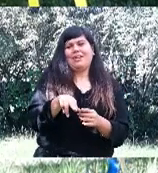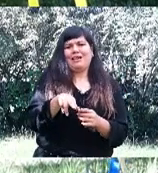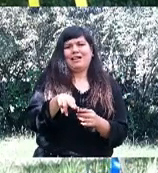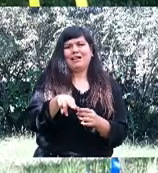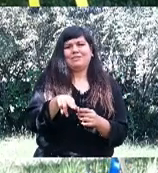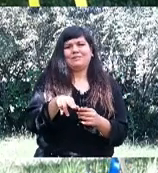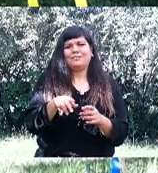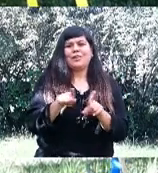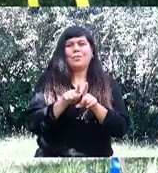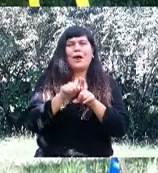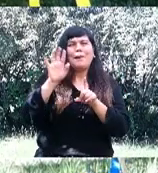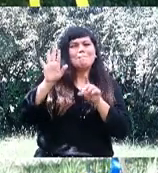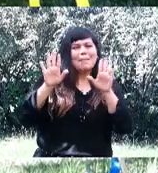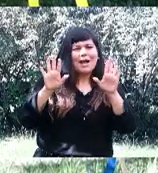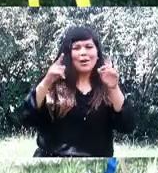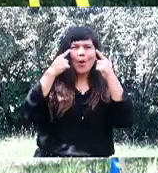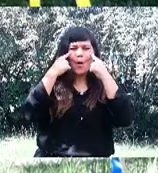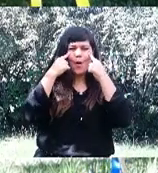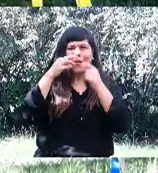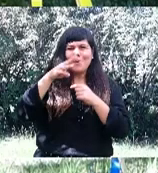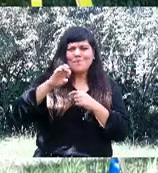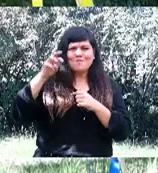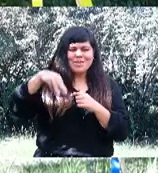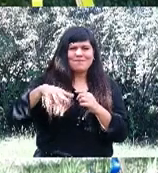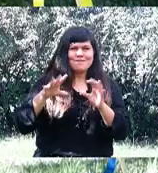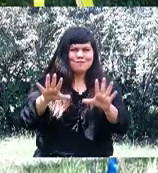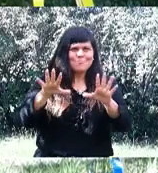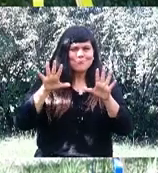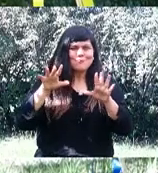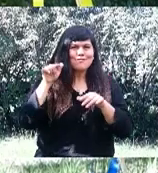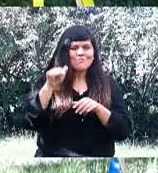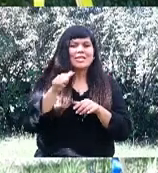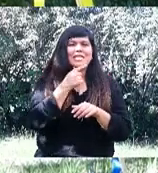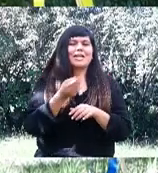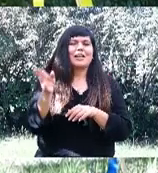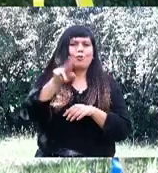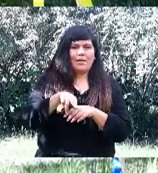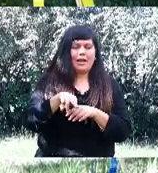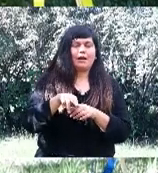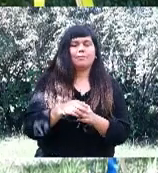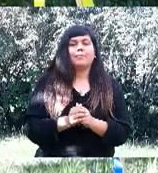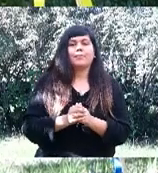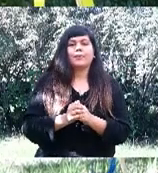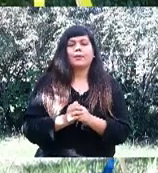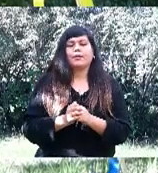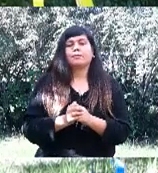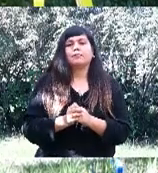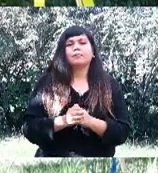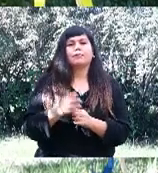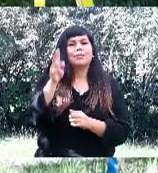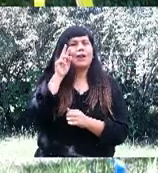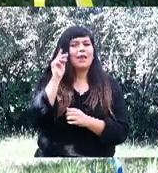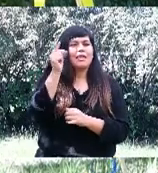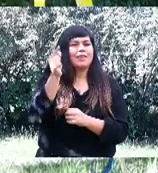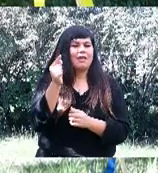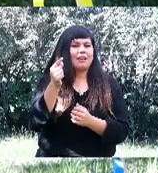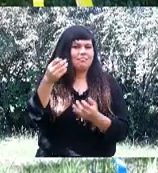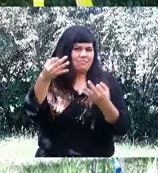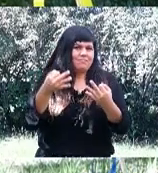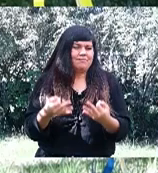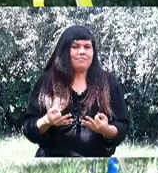las las manitos y los ojitos del mim entonces cierto pero con con la idea cierta de